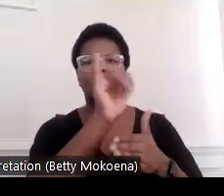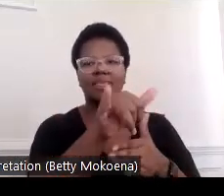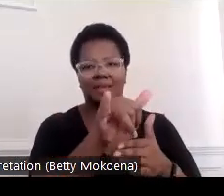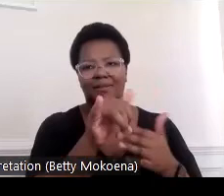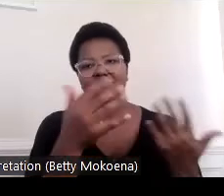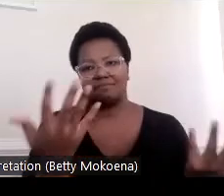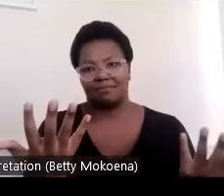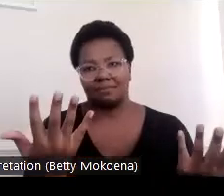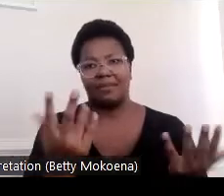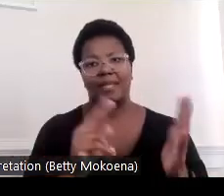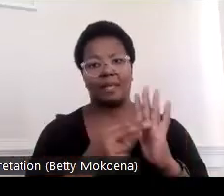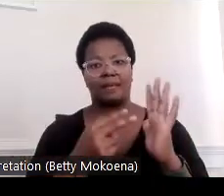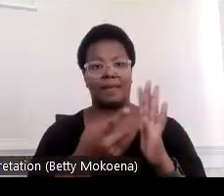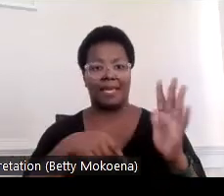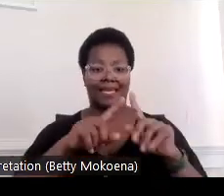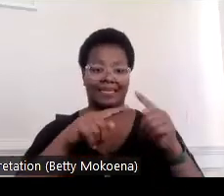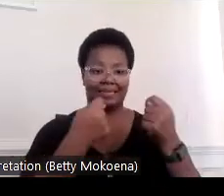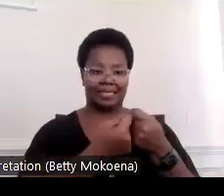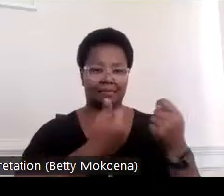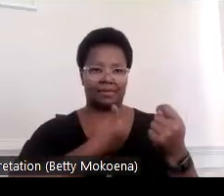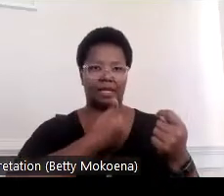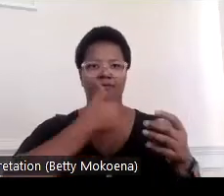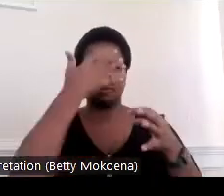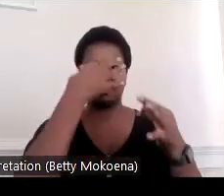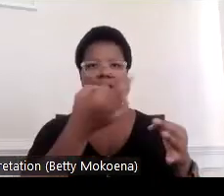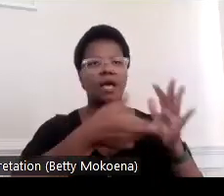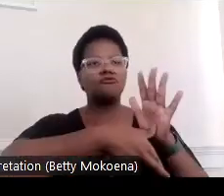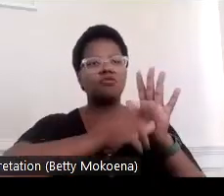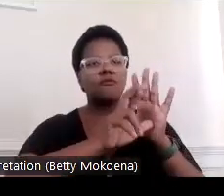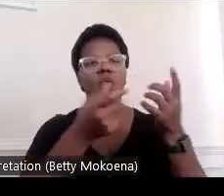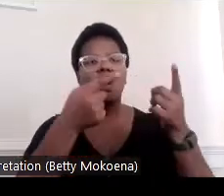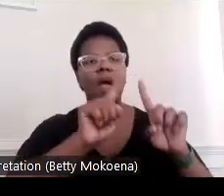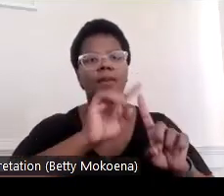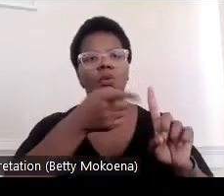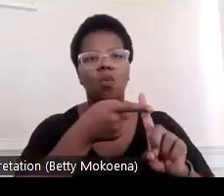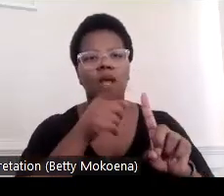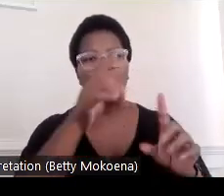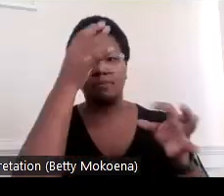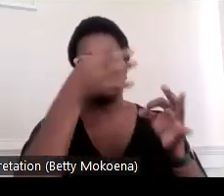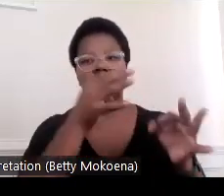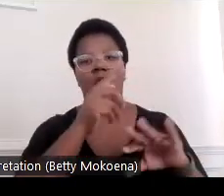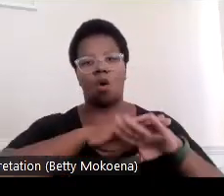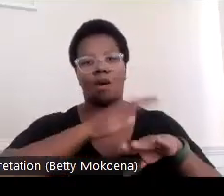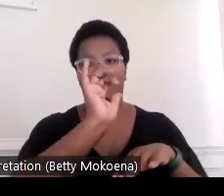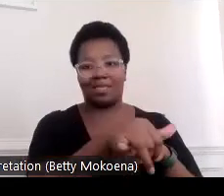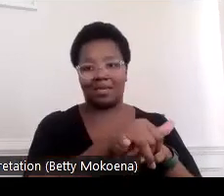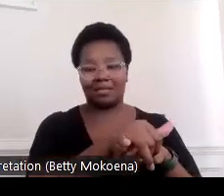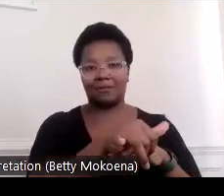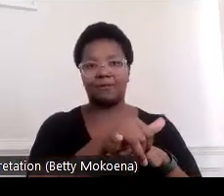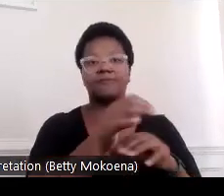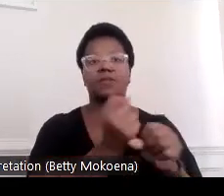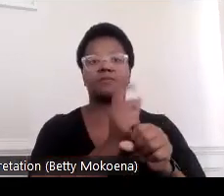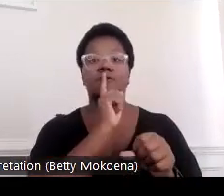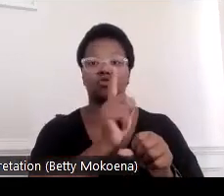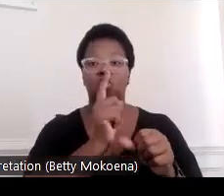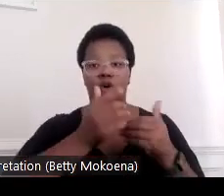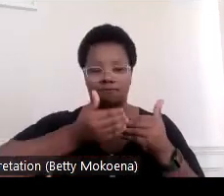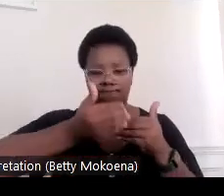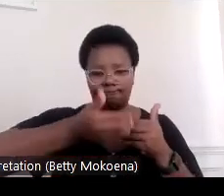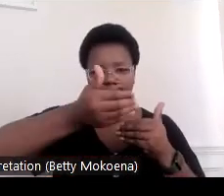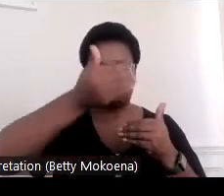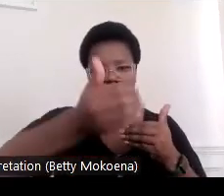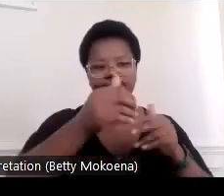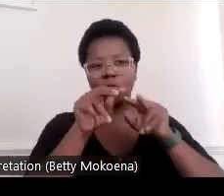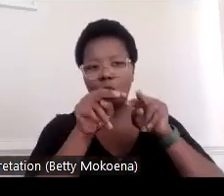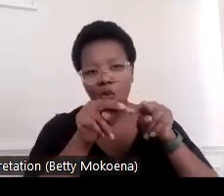equipo de planificación ustedes van a decidir cuando se hace ese revisión Y claro asegúrense que lo hagan a